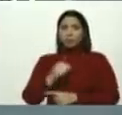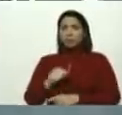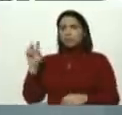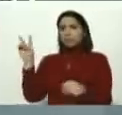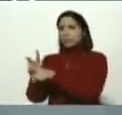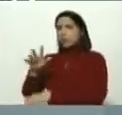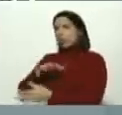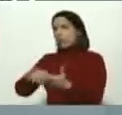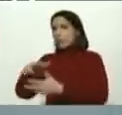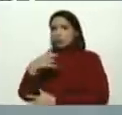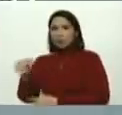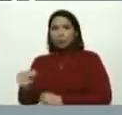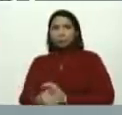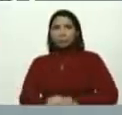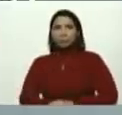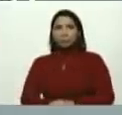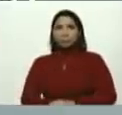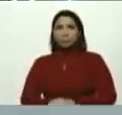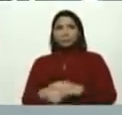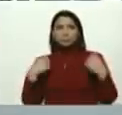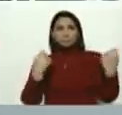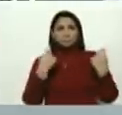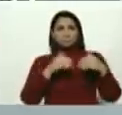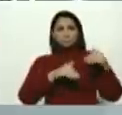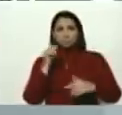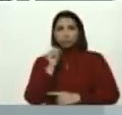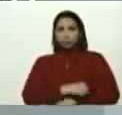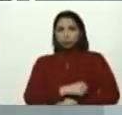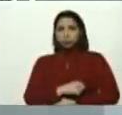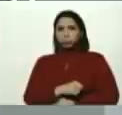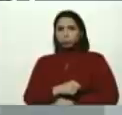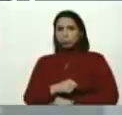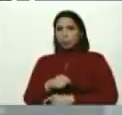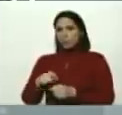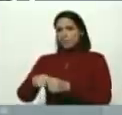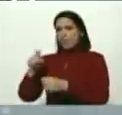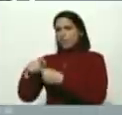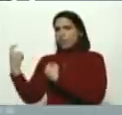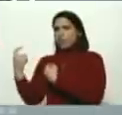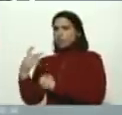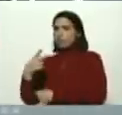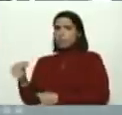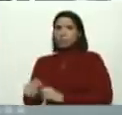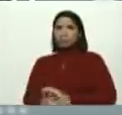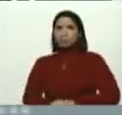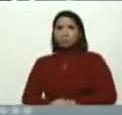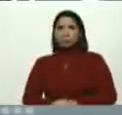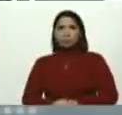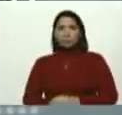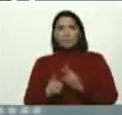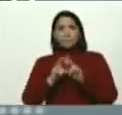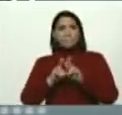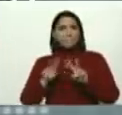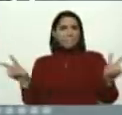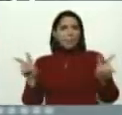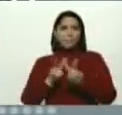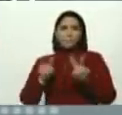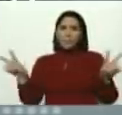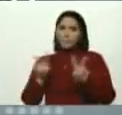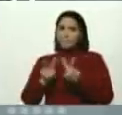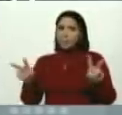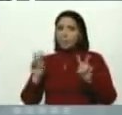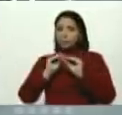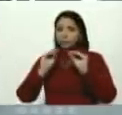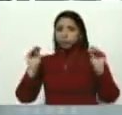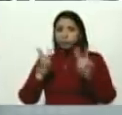violencia no, campaña electoral sí, insurrección no, paz, paz, paz, llamo a